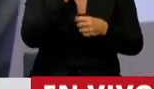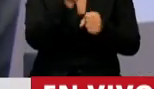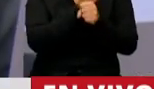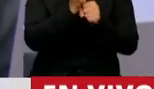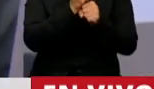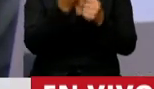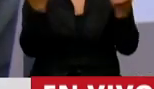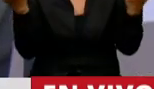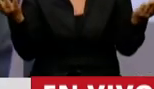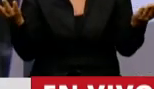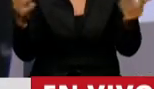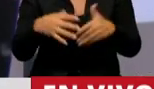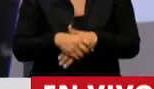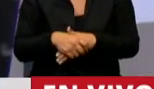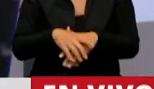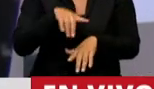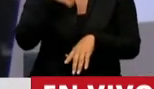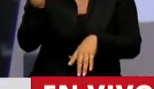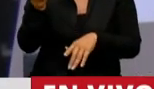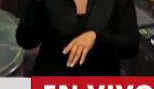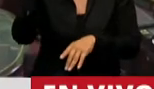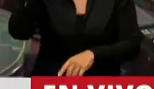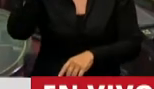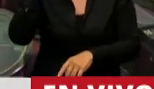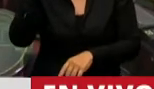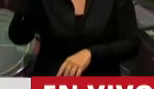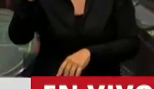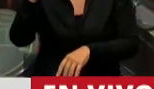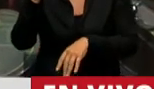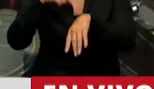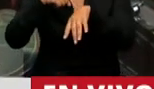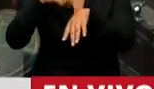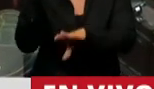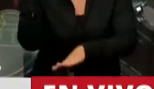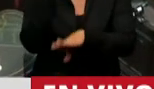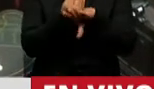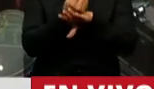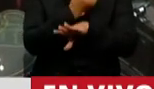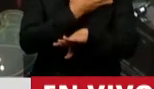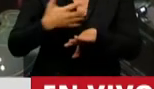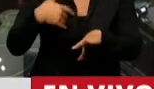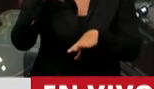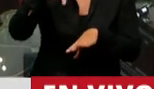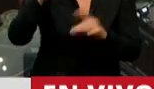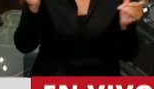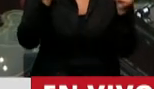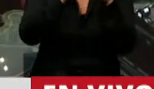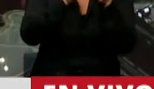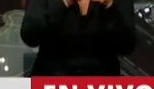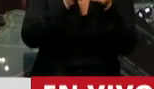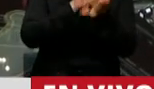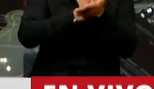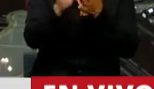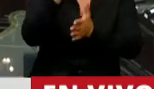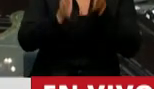pasó cuando el diputado José Luis Ricardo asume la presidencia de esta comisión en este nuevo periodo?